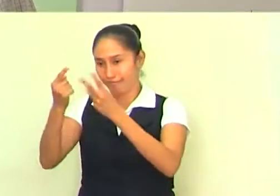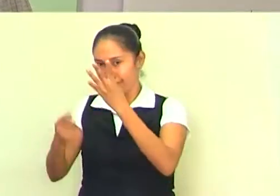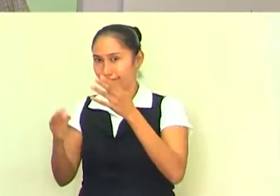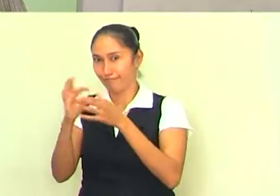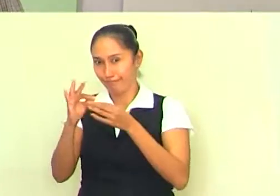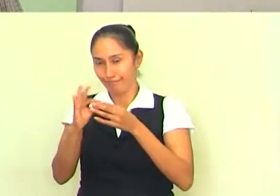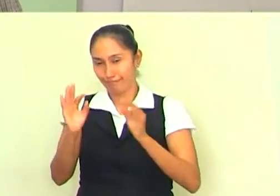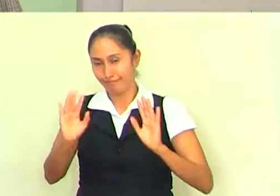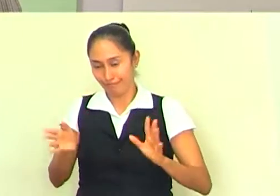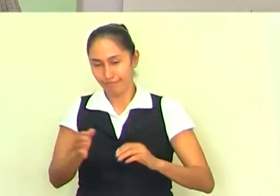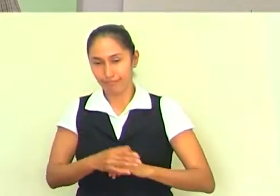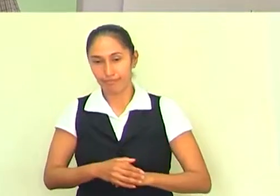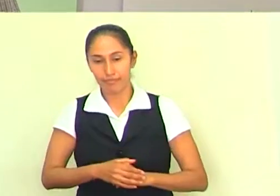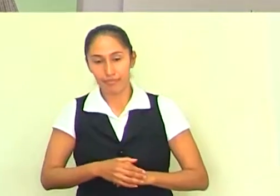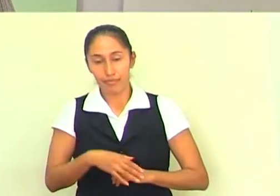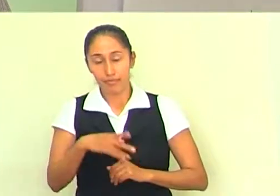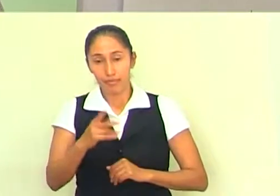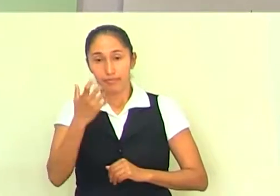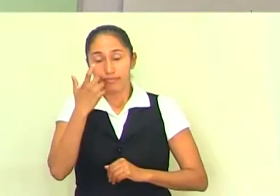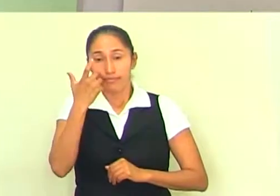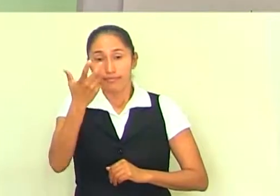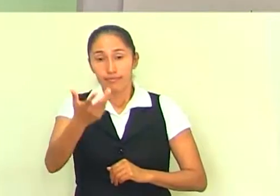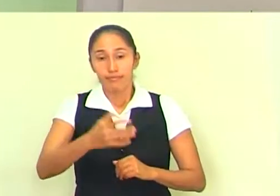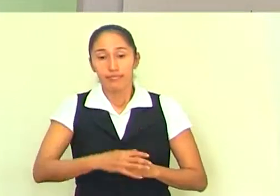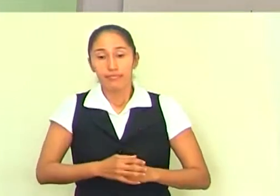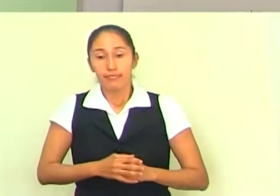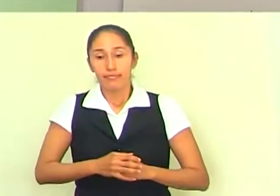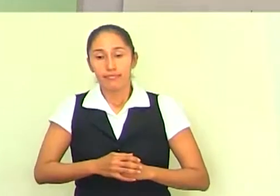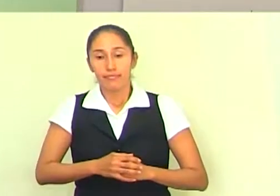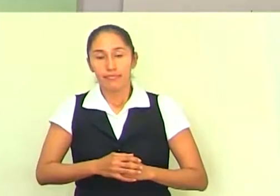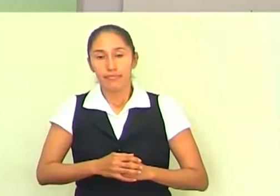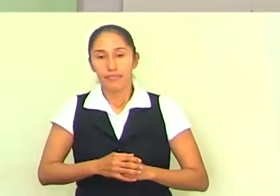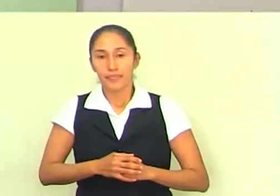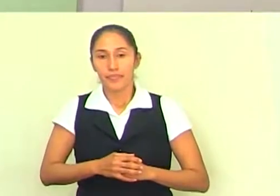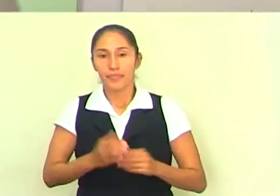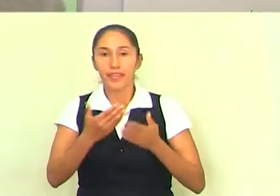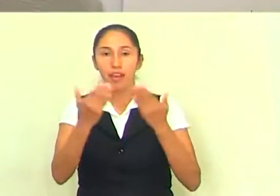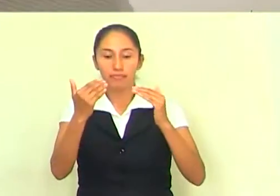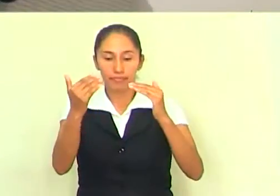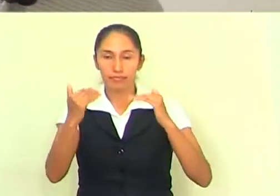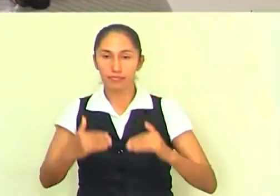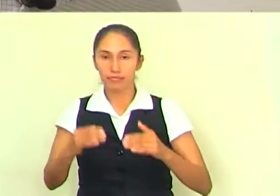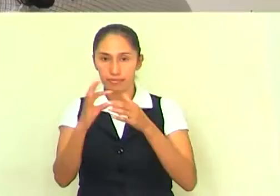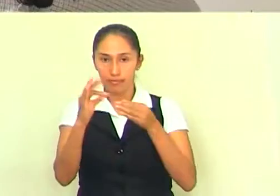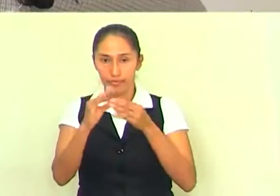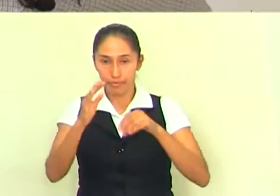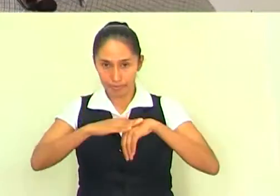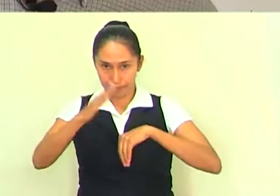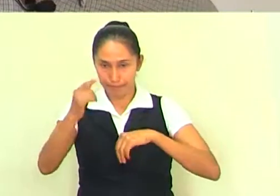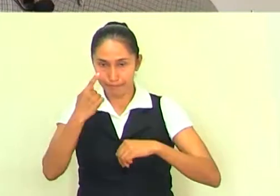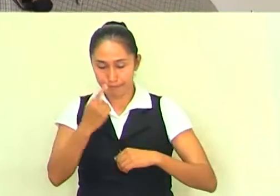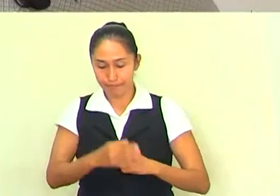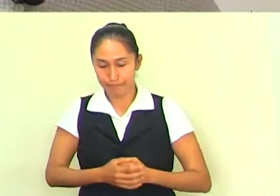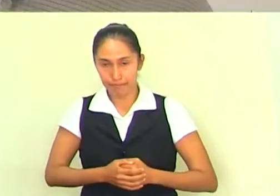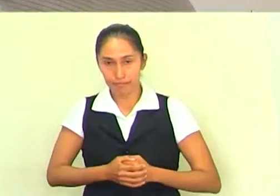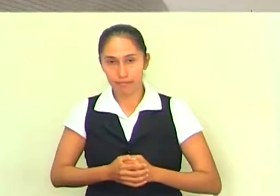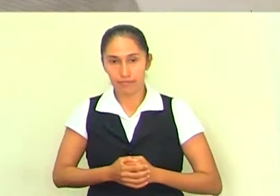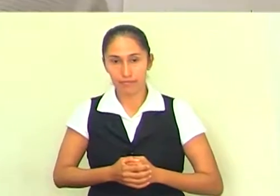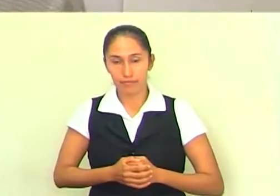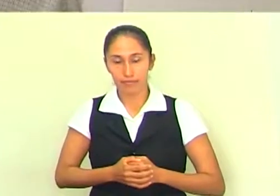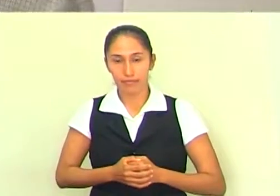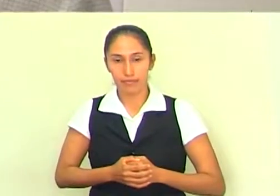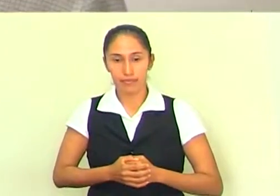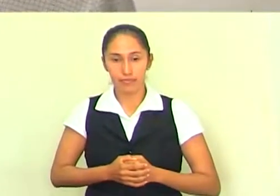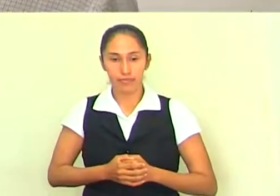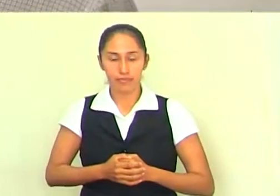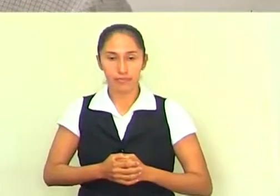ahora lo que yo pretendo que pudiéramos avanzar ahora es encontrar